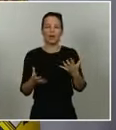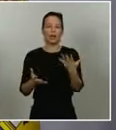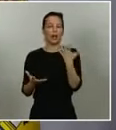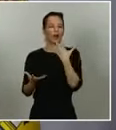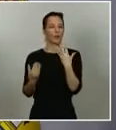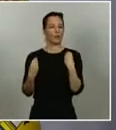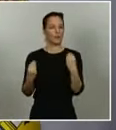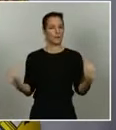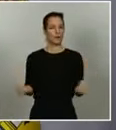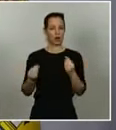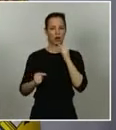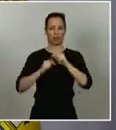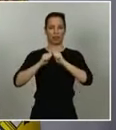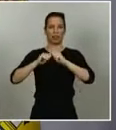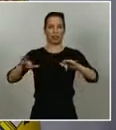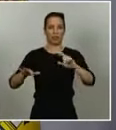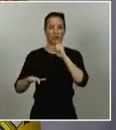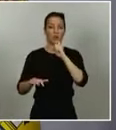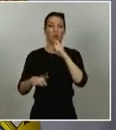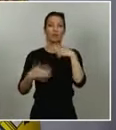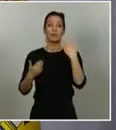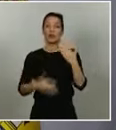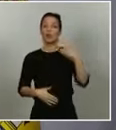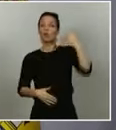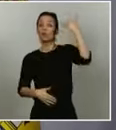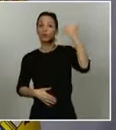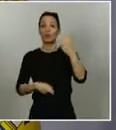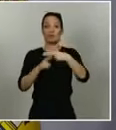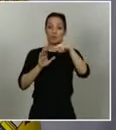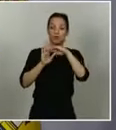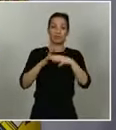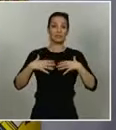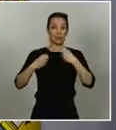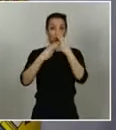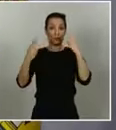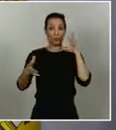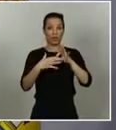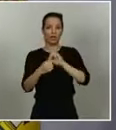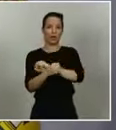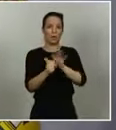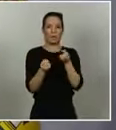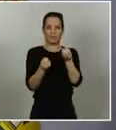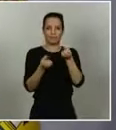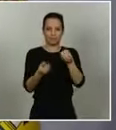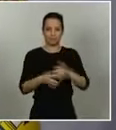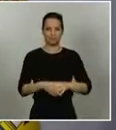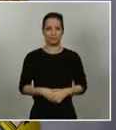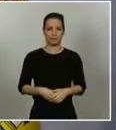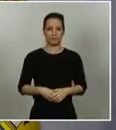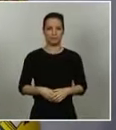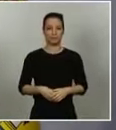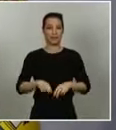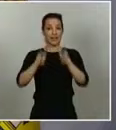a informar de futuras políticas de salud pública relacionadas con el COVID-19. Es un estudio puesto en